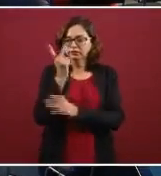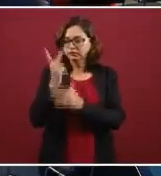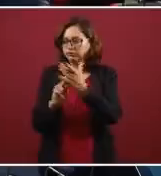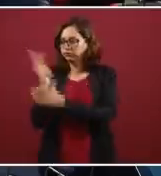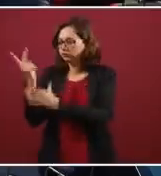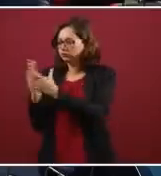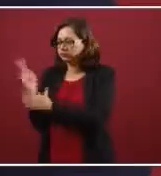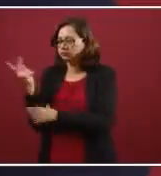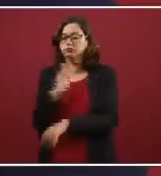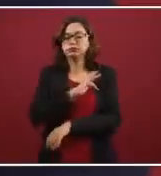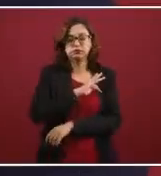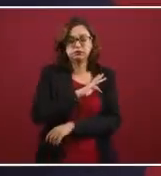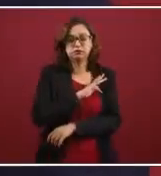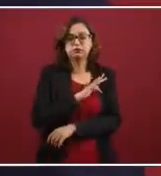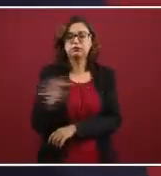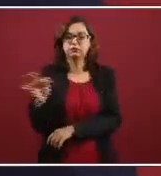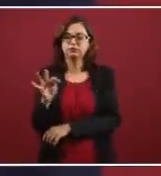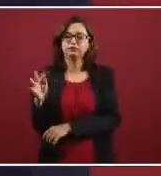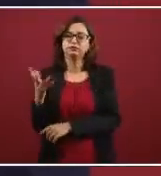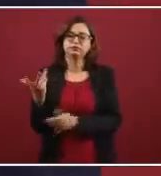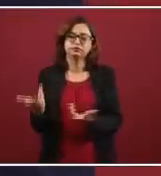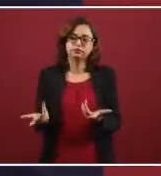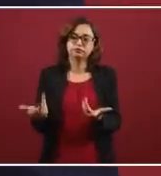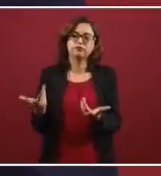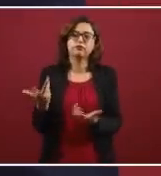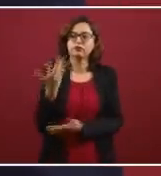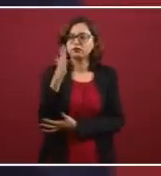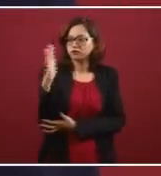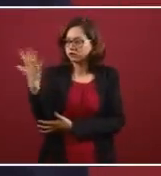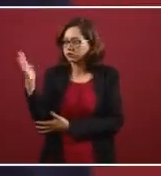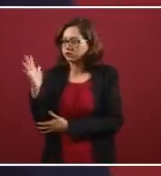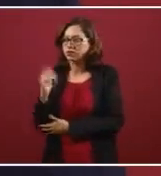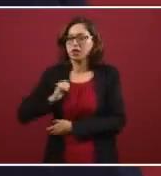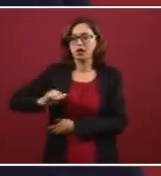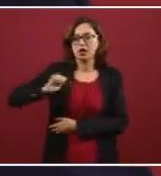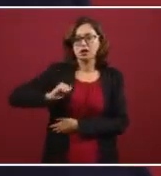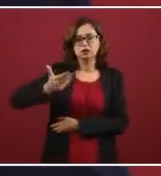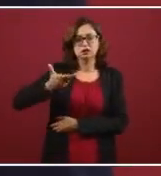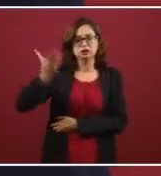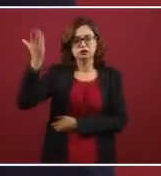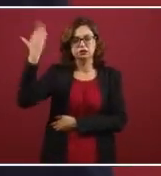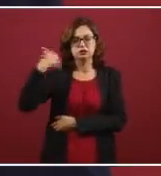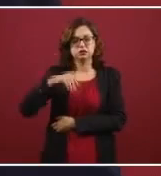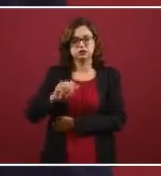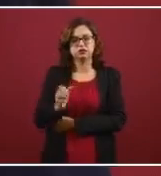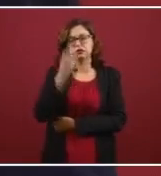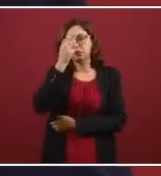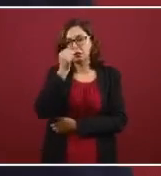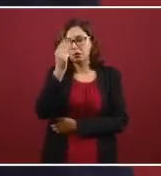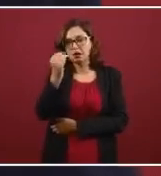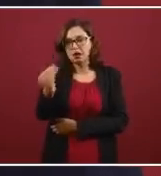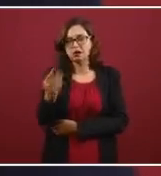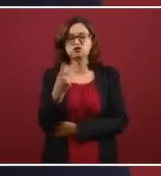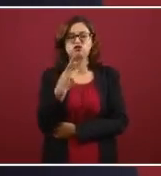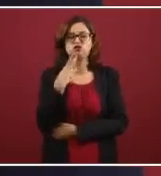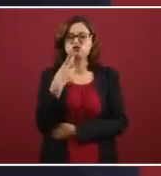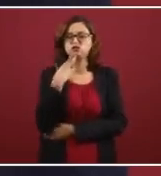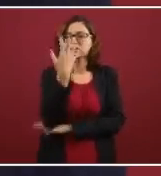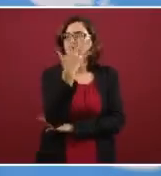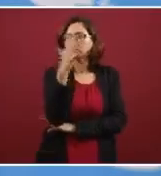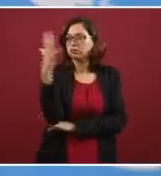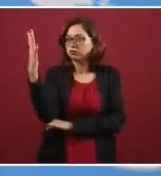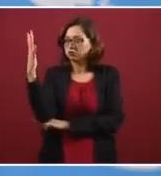a la selva, al uso de las selvas tradicional. Eso lo hacían los mayas. Los mayas usaban las selvas para